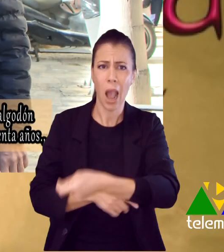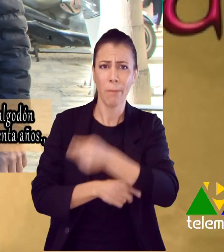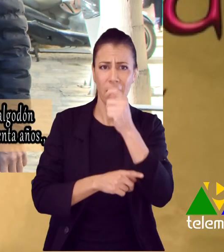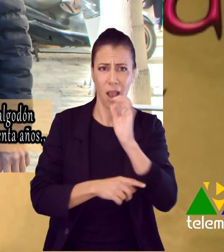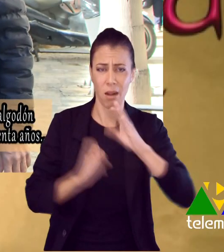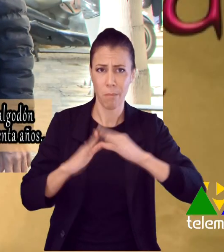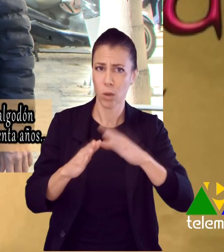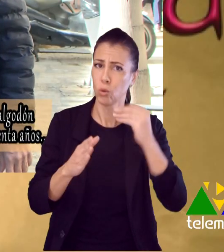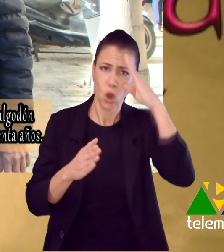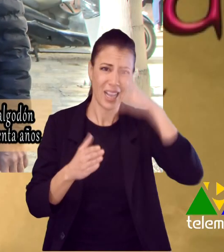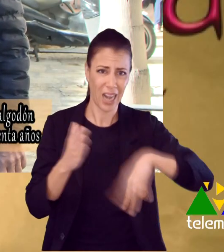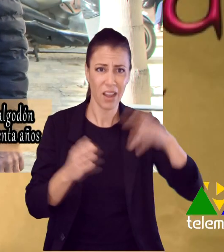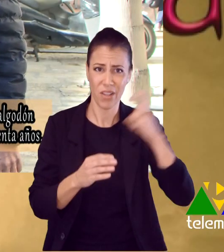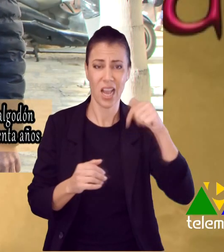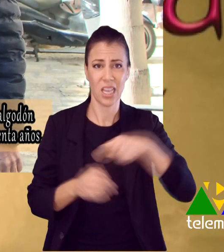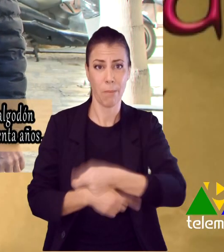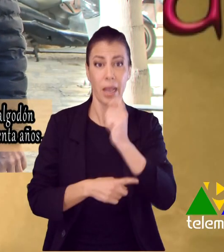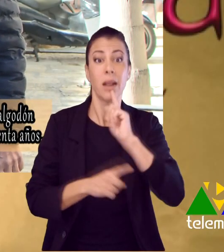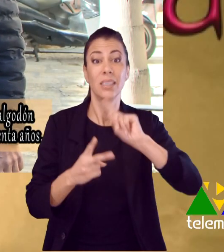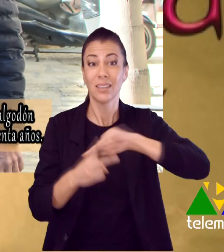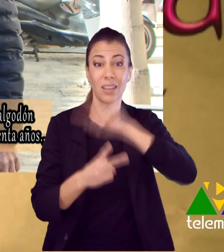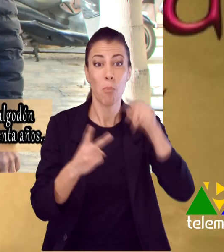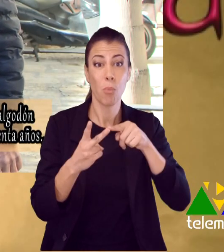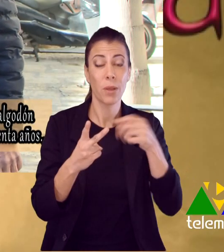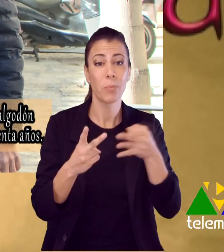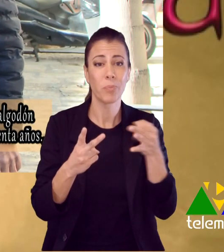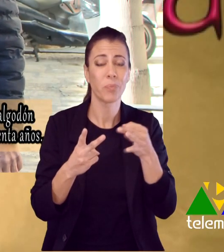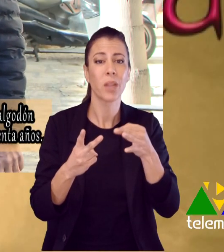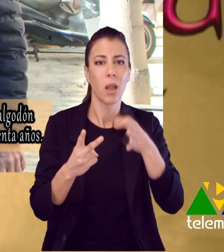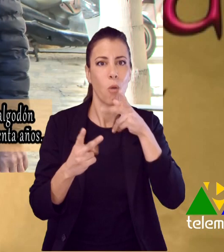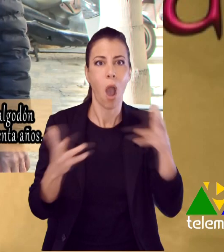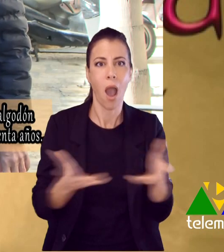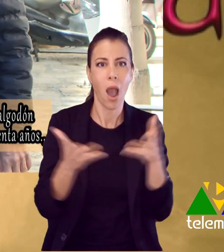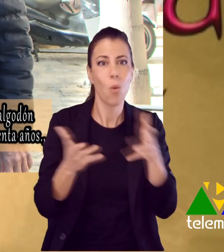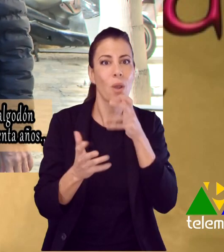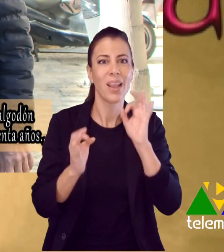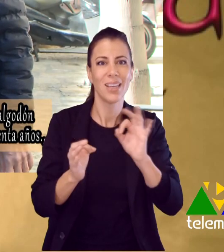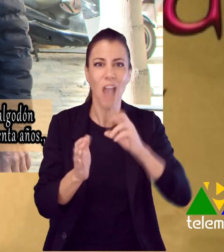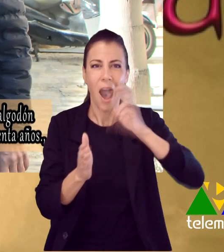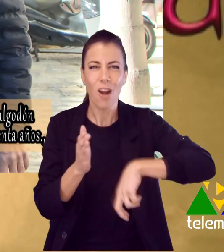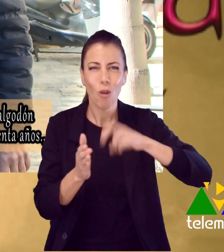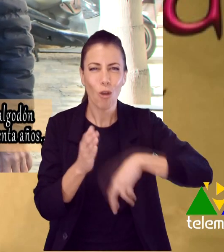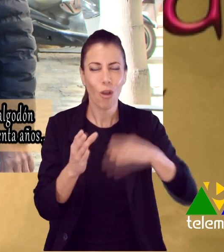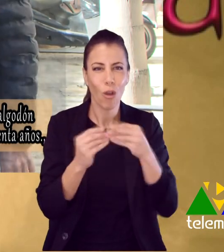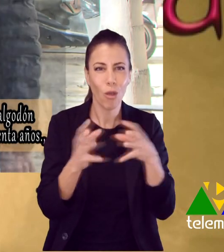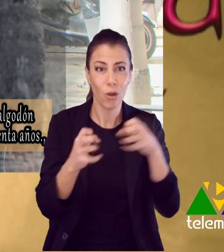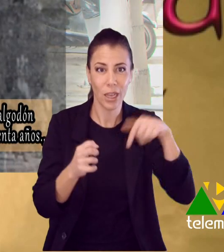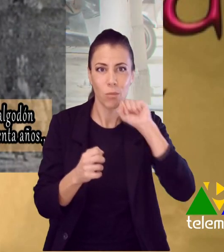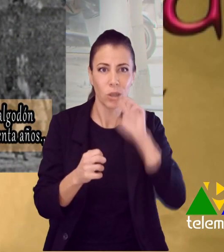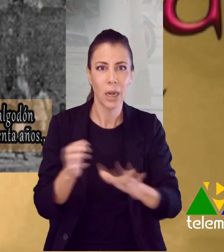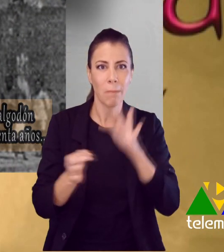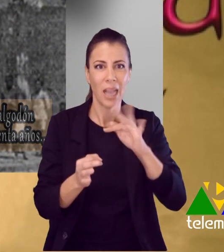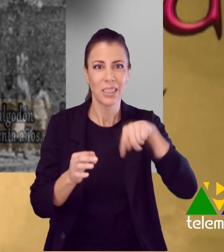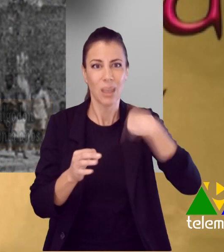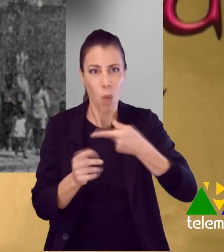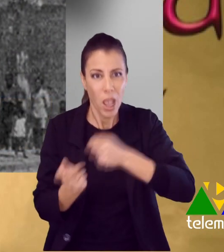que vienen a pescar, y después con este auge del cultivo del algodón en Motril y su exportación